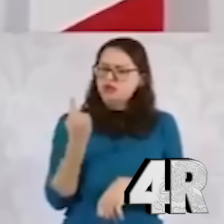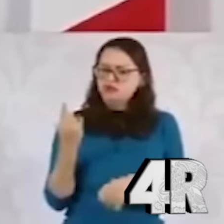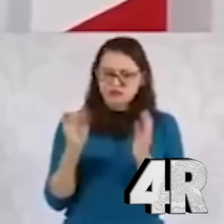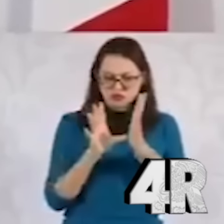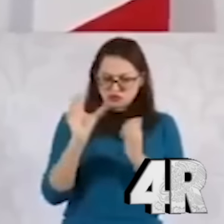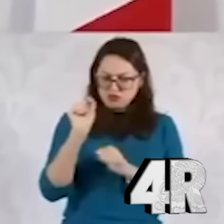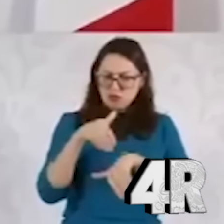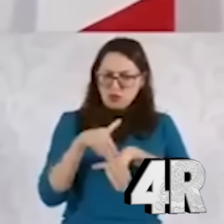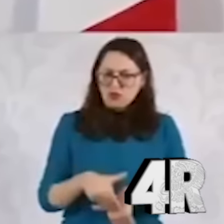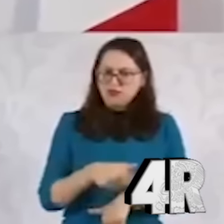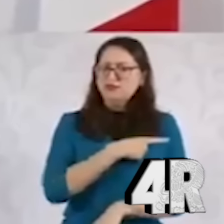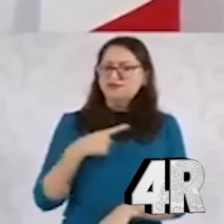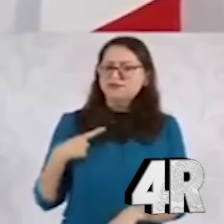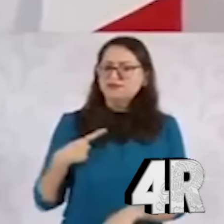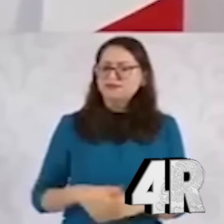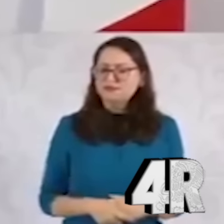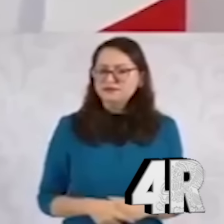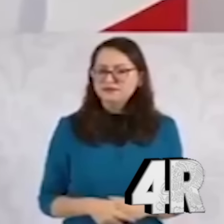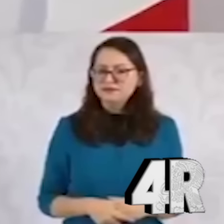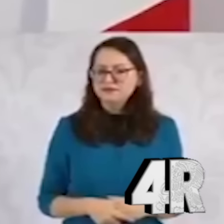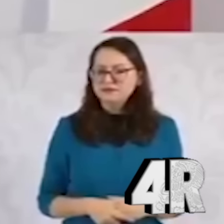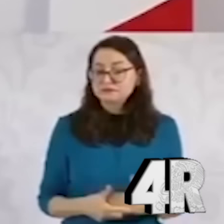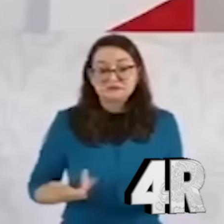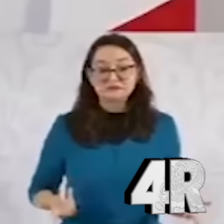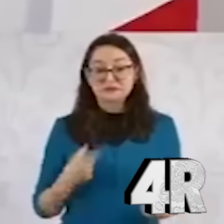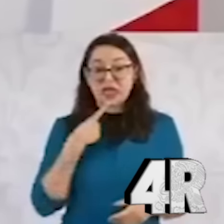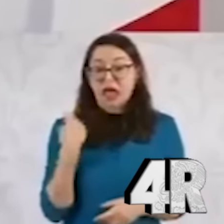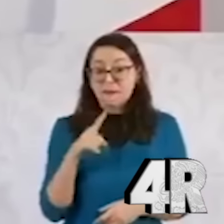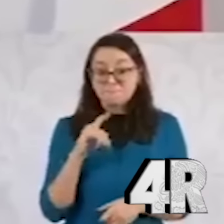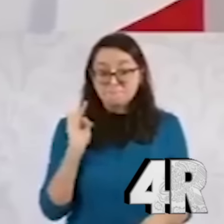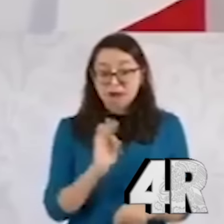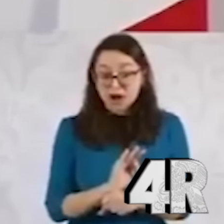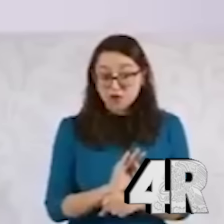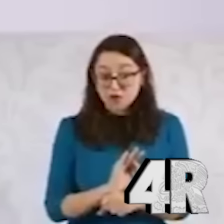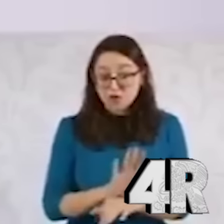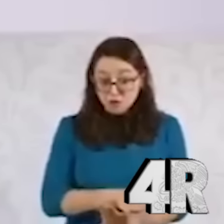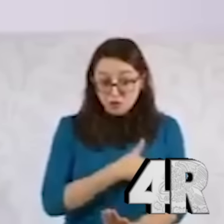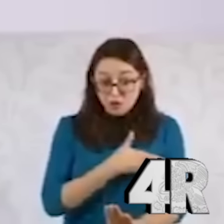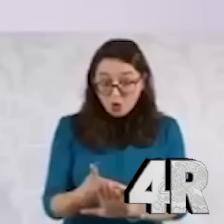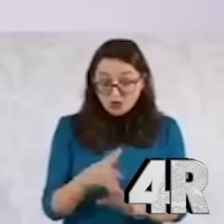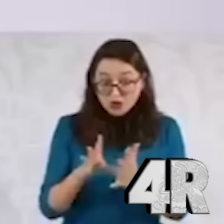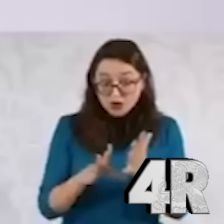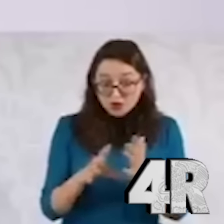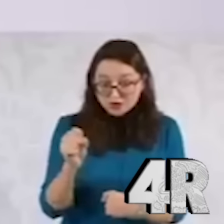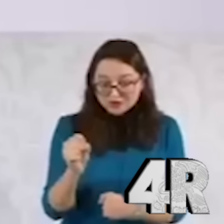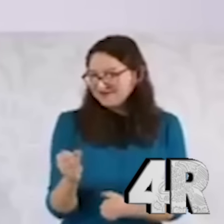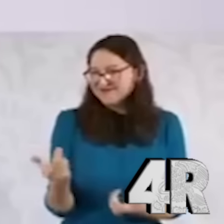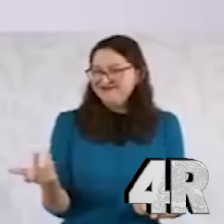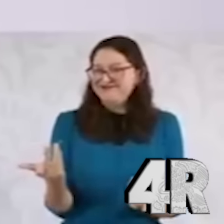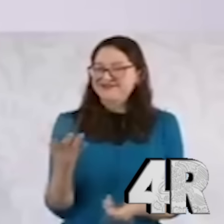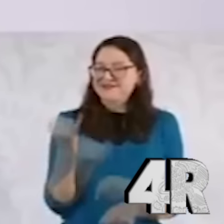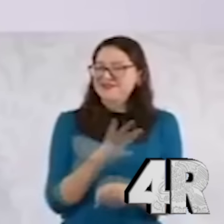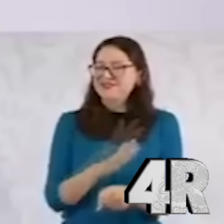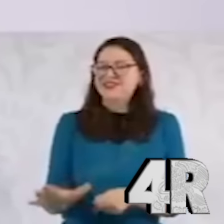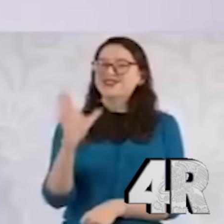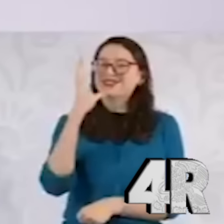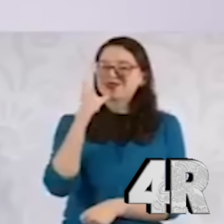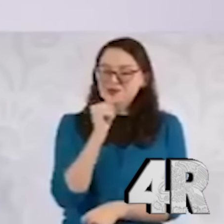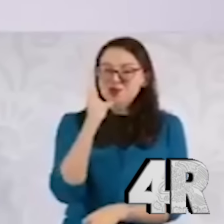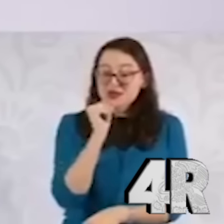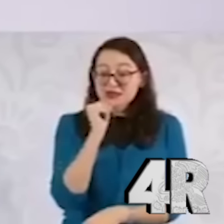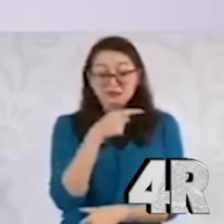la Constitución. No hay ningún amparo, ya lo dijo el propio Diego Valadez,